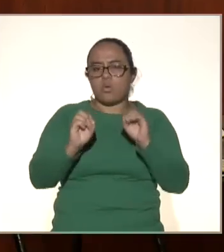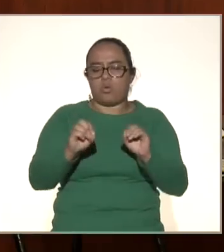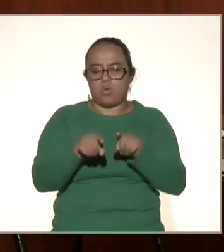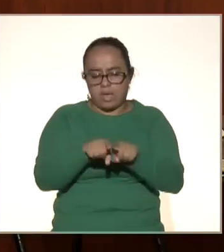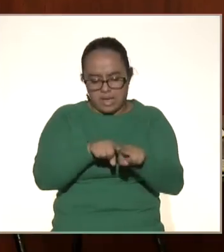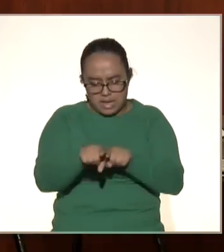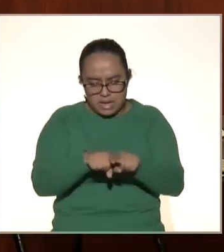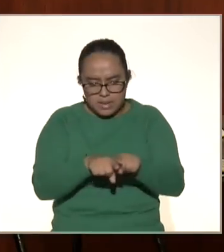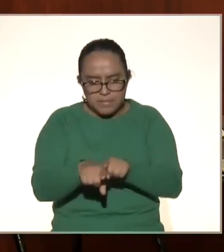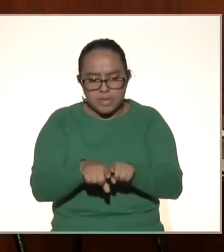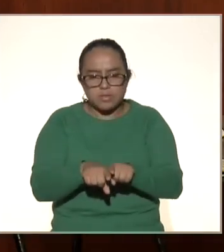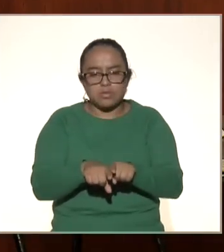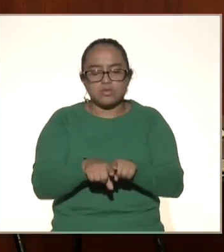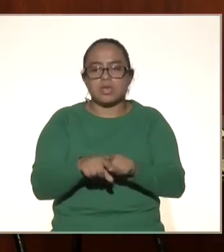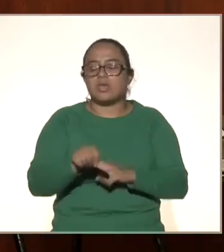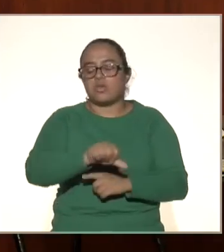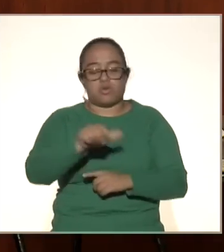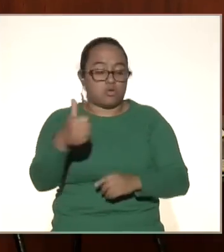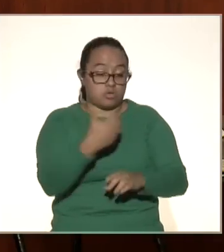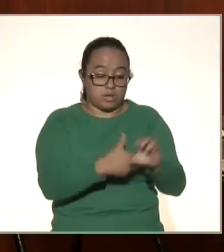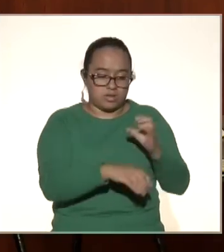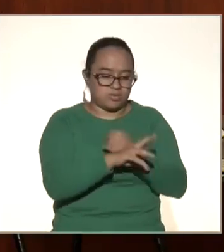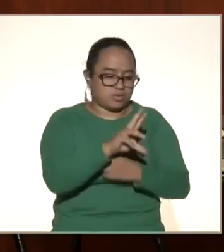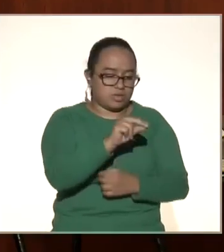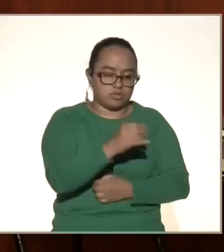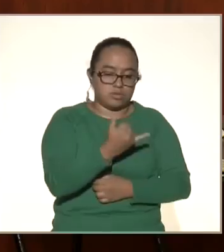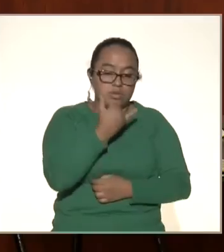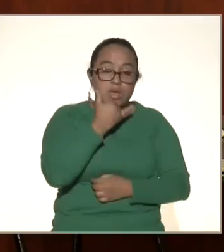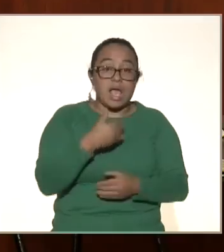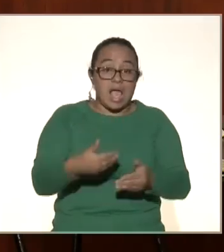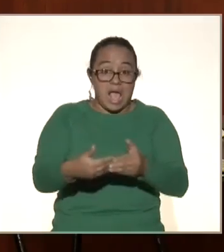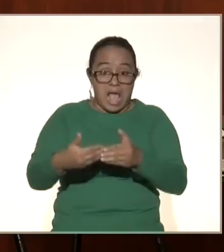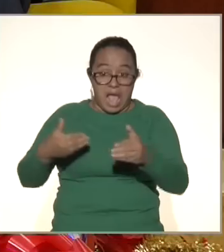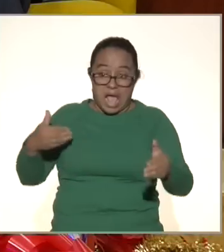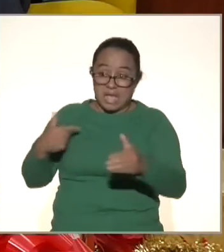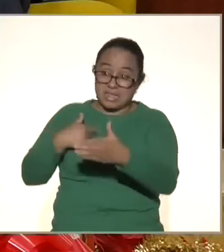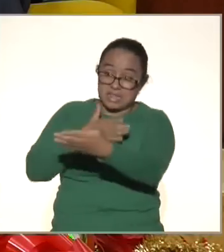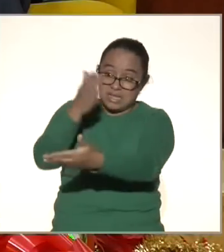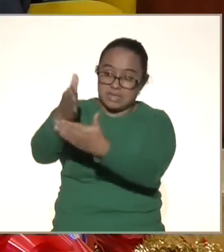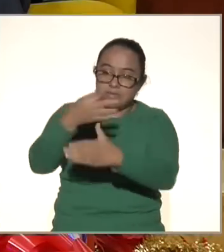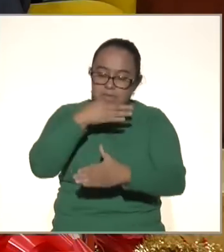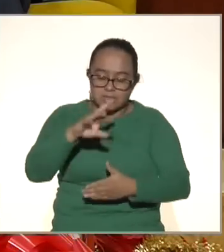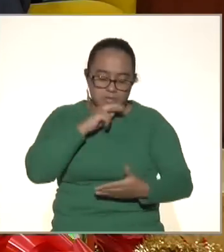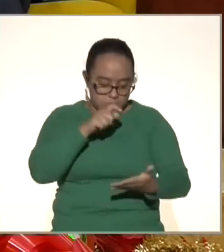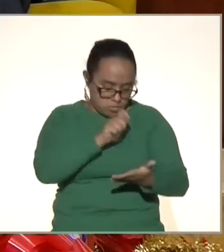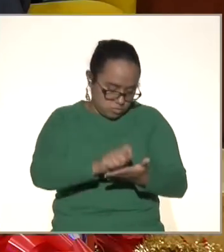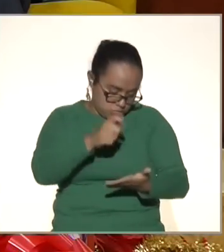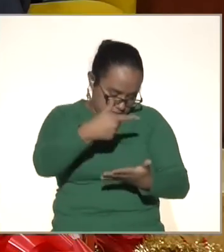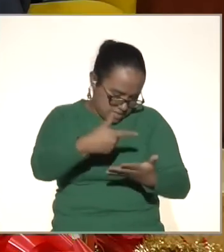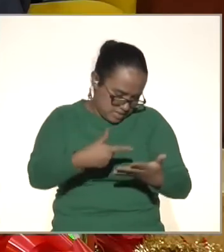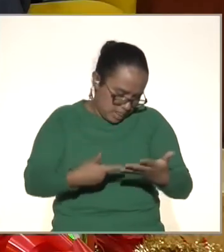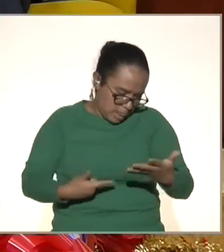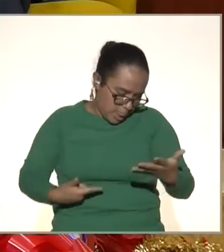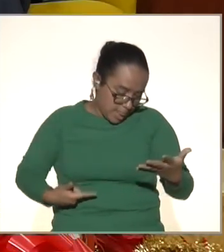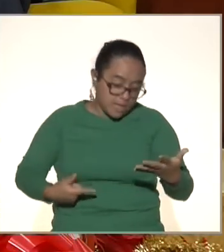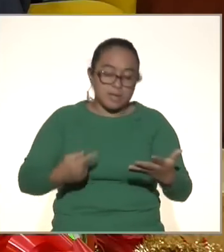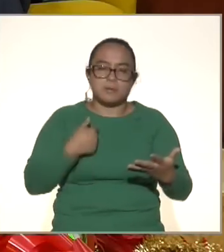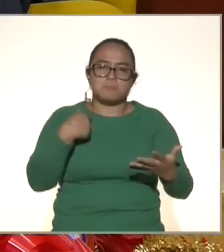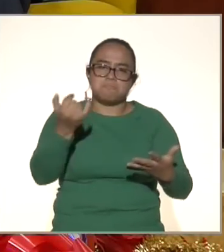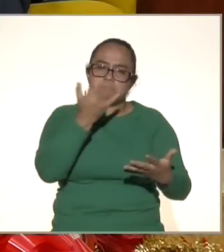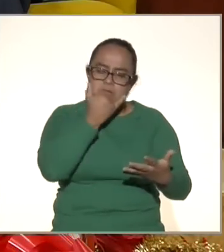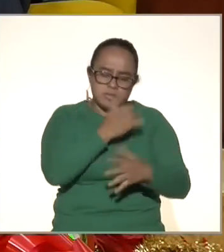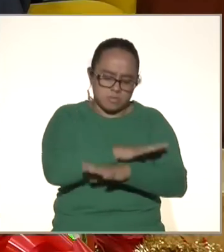o tal, y lo quemo antes de ir a la fiesta. ¿Ok? Entonces me